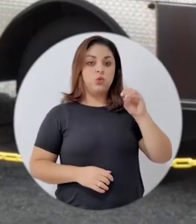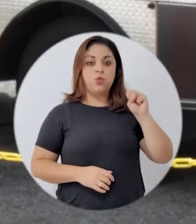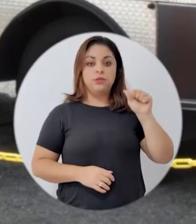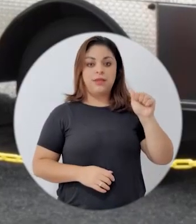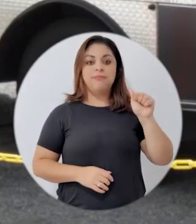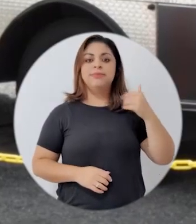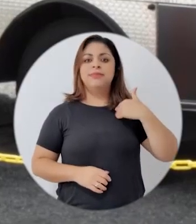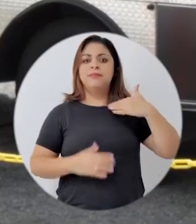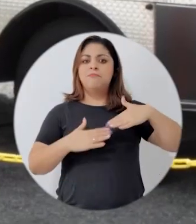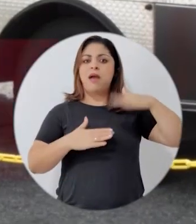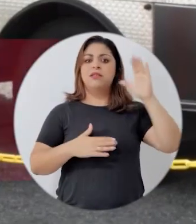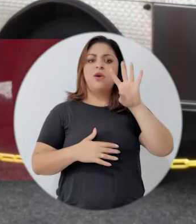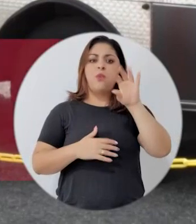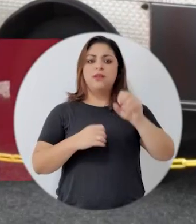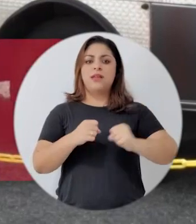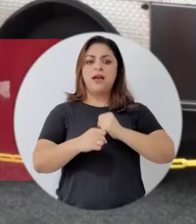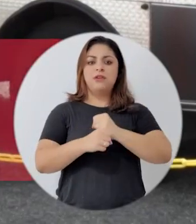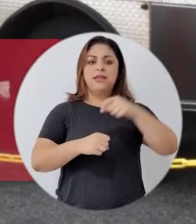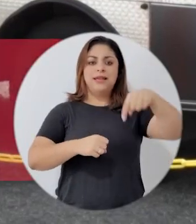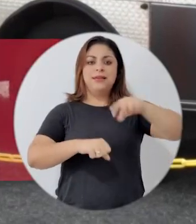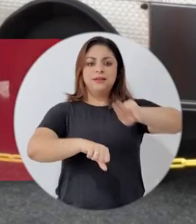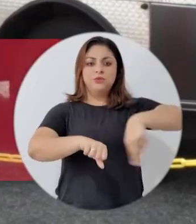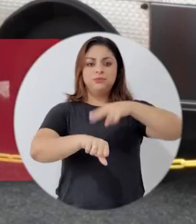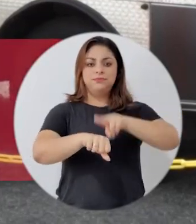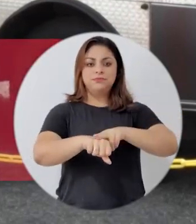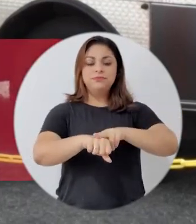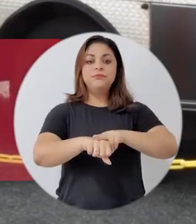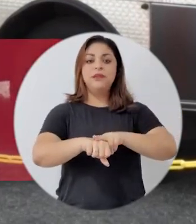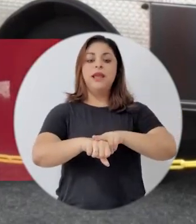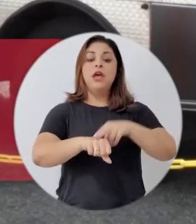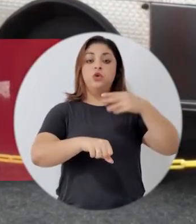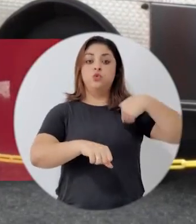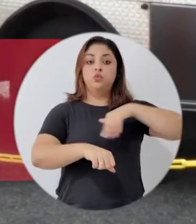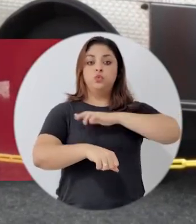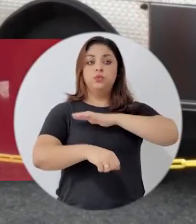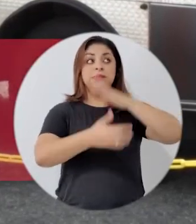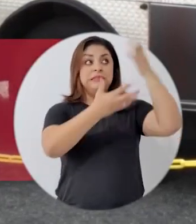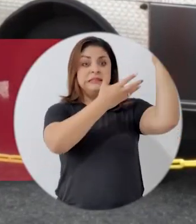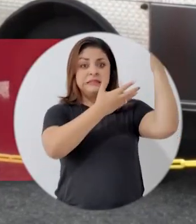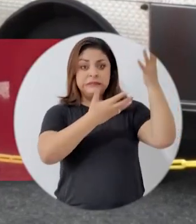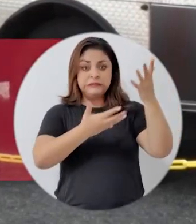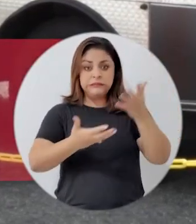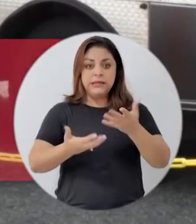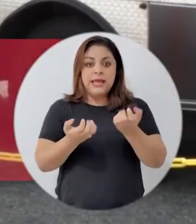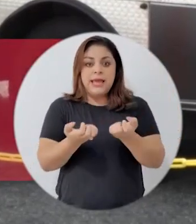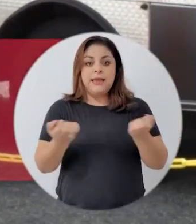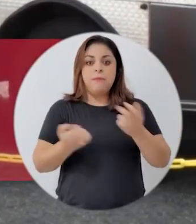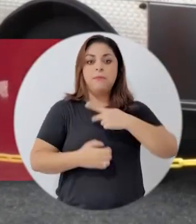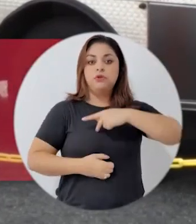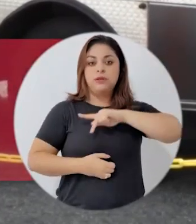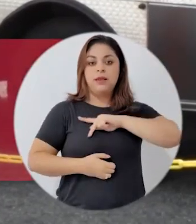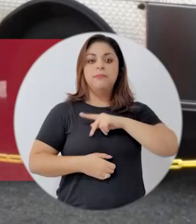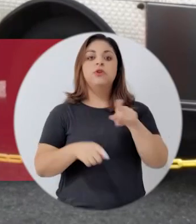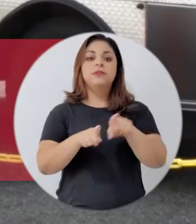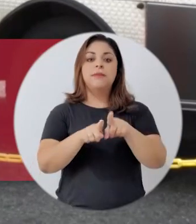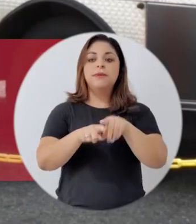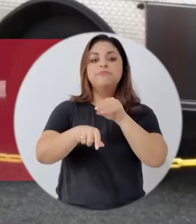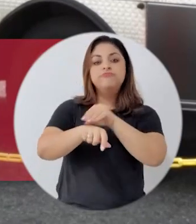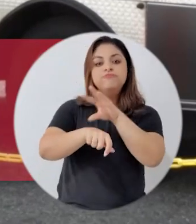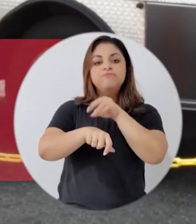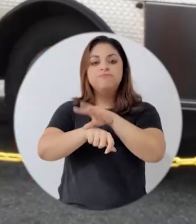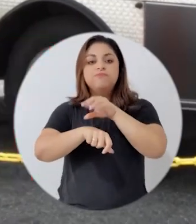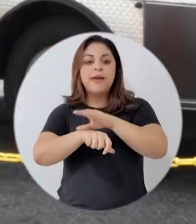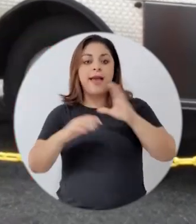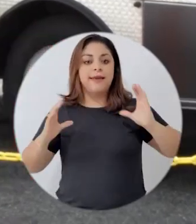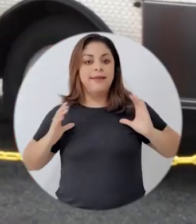SOSA tiene más de 40 años en el mercado nacional. Nos dedicamos no solo a la importación de equipo de protección personal, sino a la asesoría a